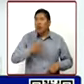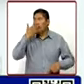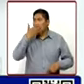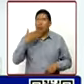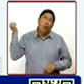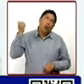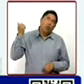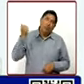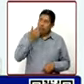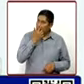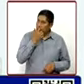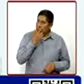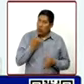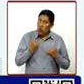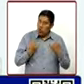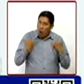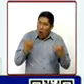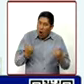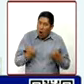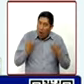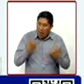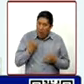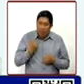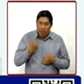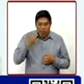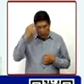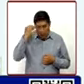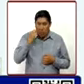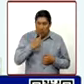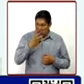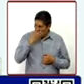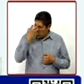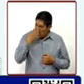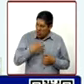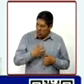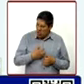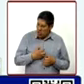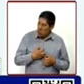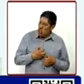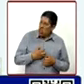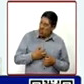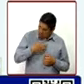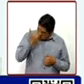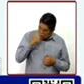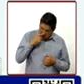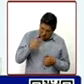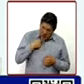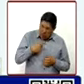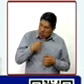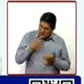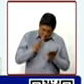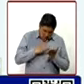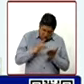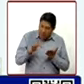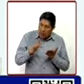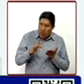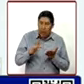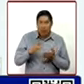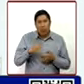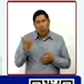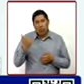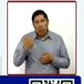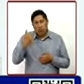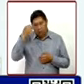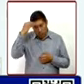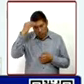mejor un adolescente o una adolescente enojada Que nos diga por qué has visto mi celular a un chico